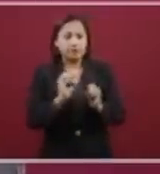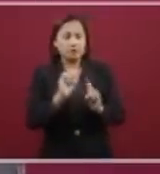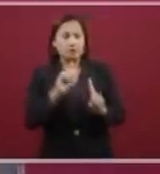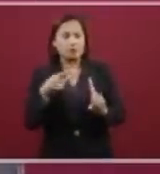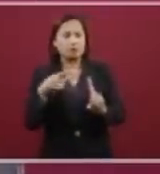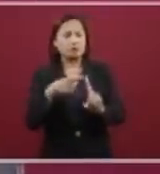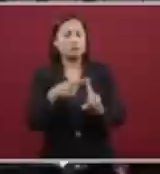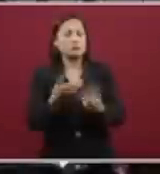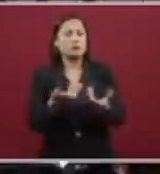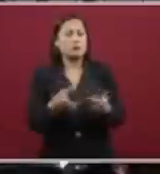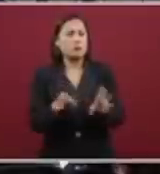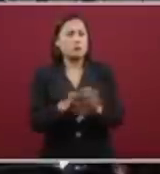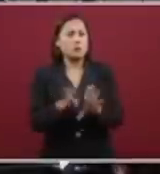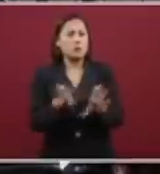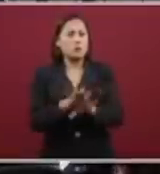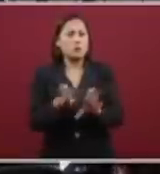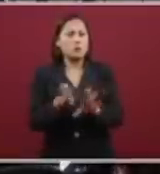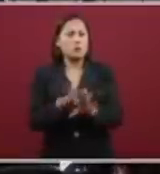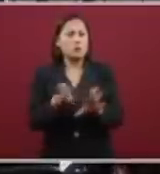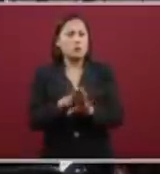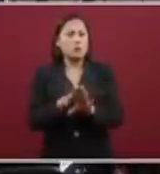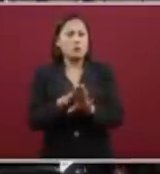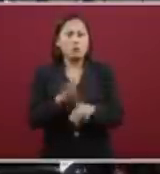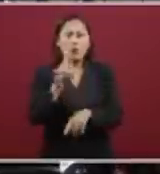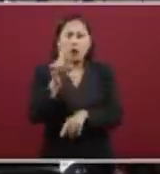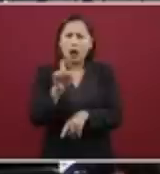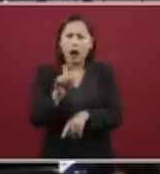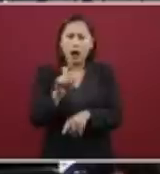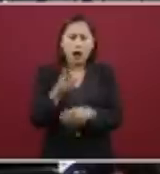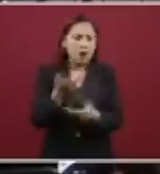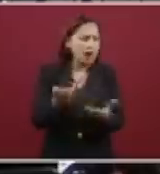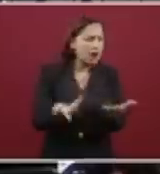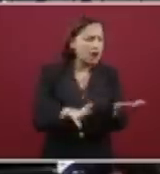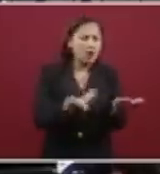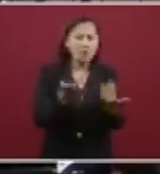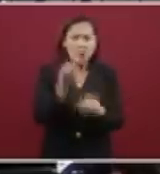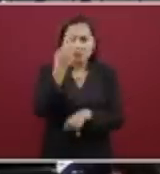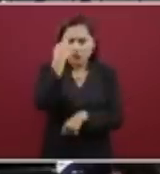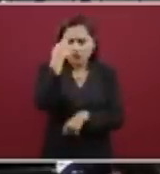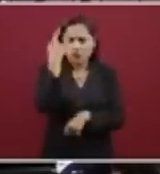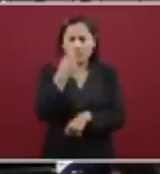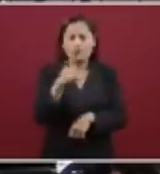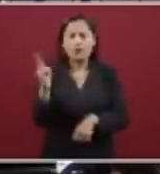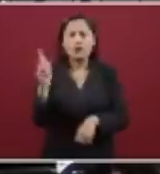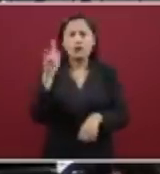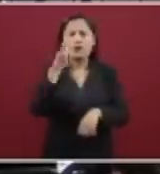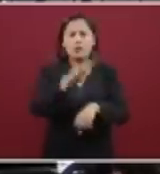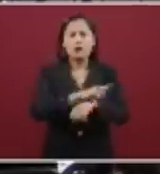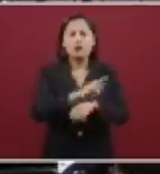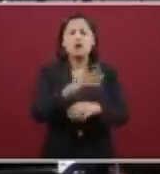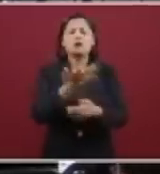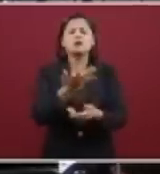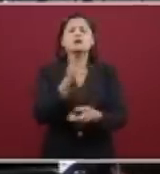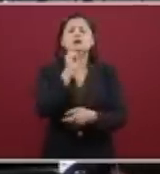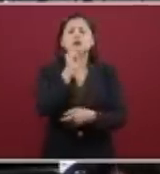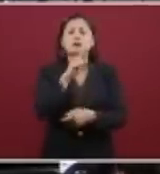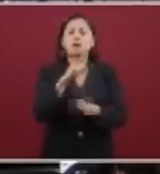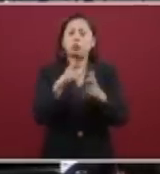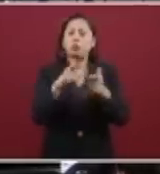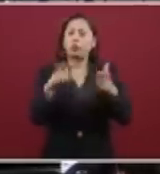obtendría el agua para hacer el aeropuerto la aerotrópolis y el crecimiento urbano asociado